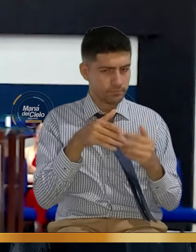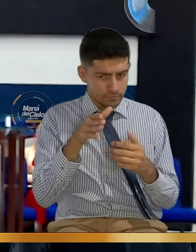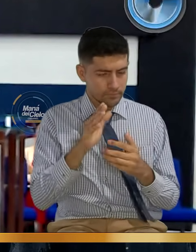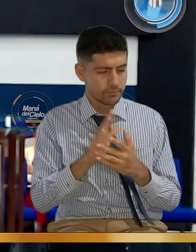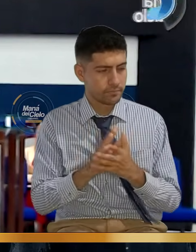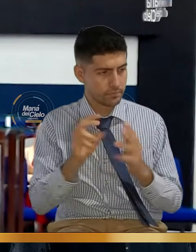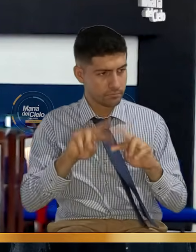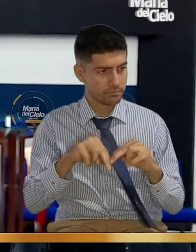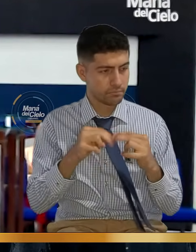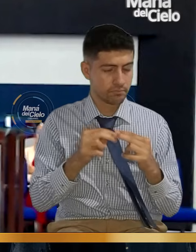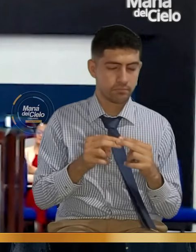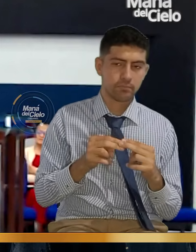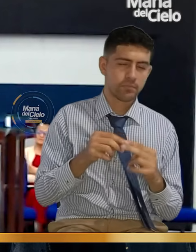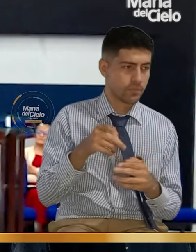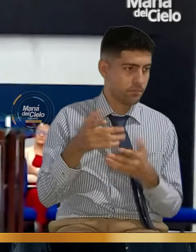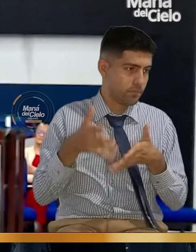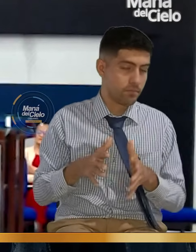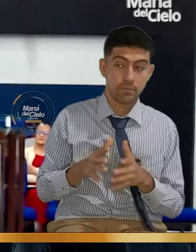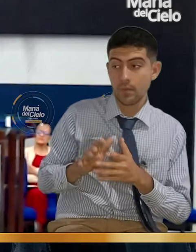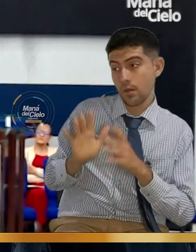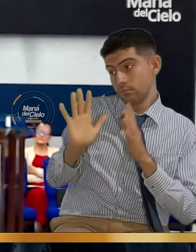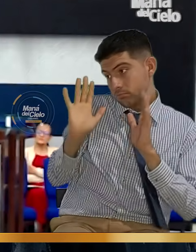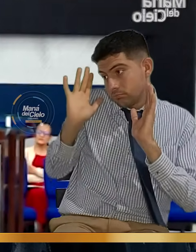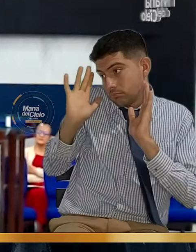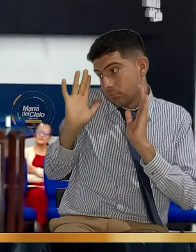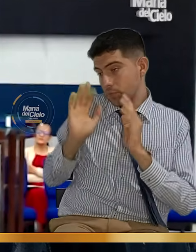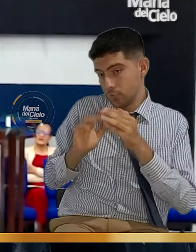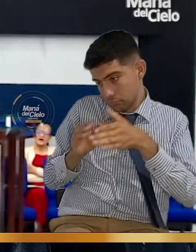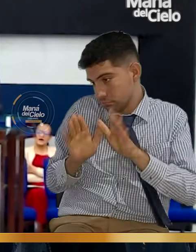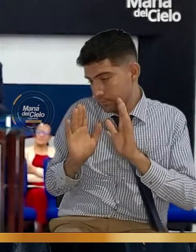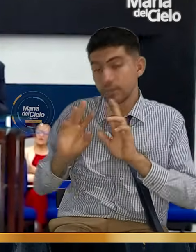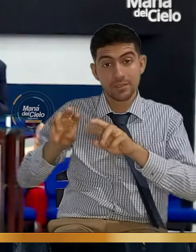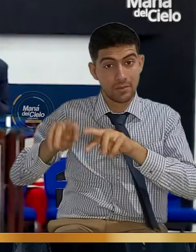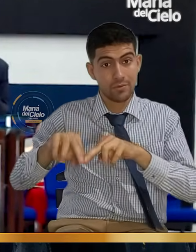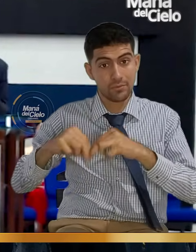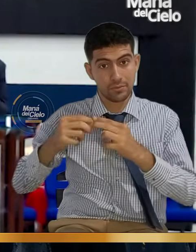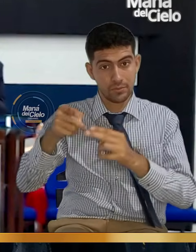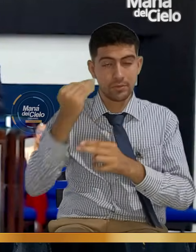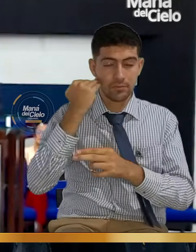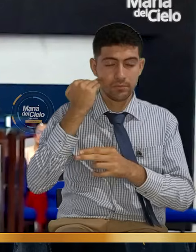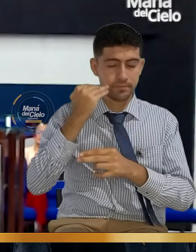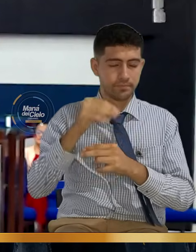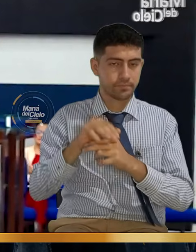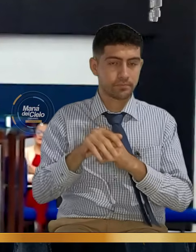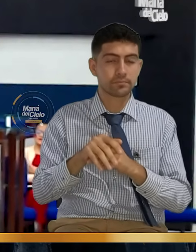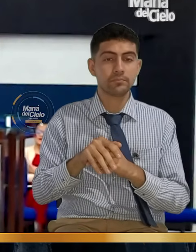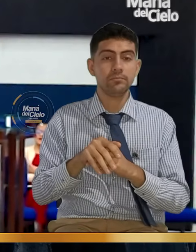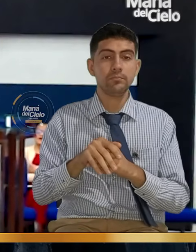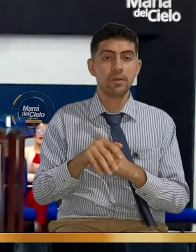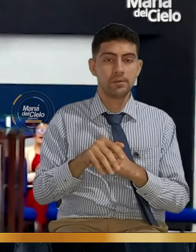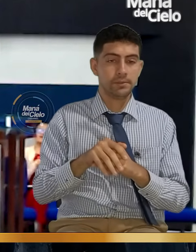nos prometió algo, así se vea imposible. Si Él lo prometió, Él lo hace. Alguien que lo crea, Él es el